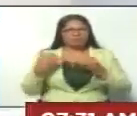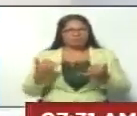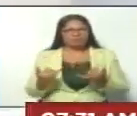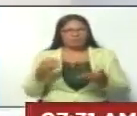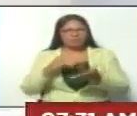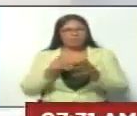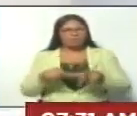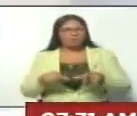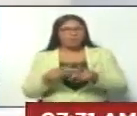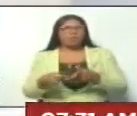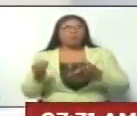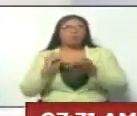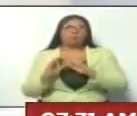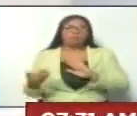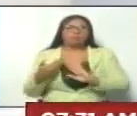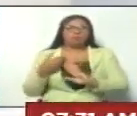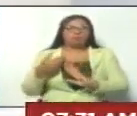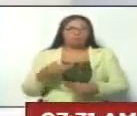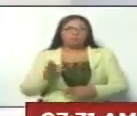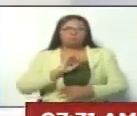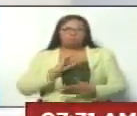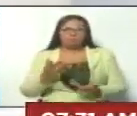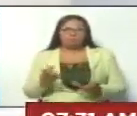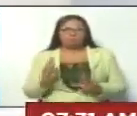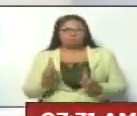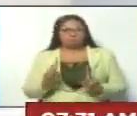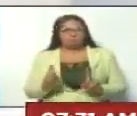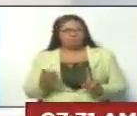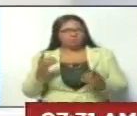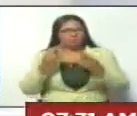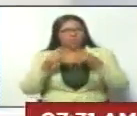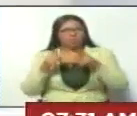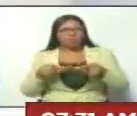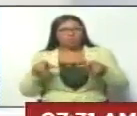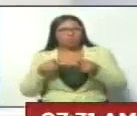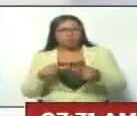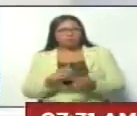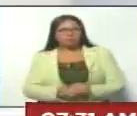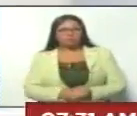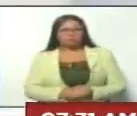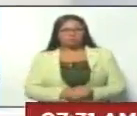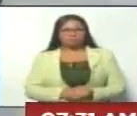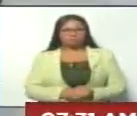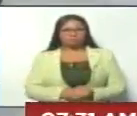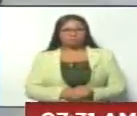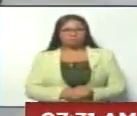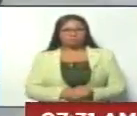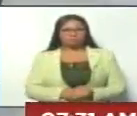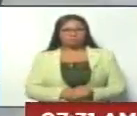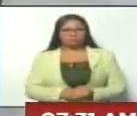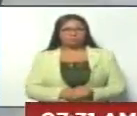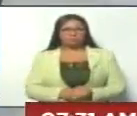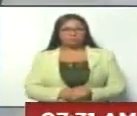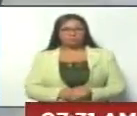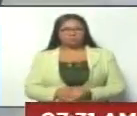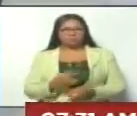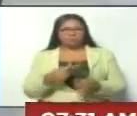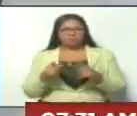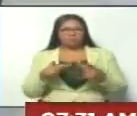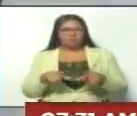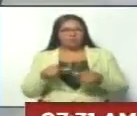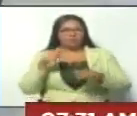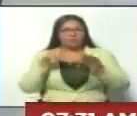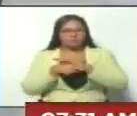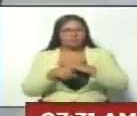poner en un sitio donde va a volver a sufrir el mismo daño. Tienes que ubicarle otro sitio, ¿no? Pero ese otro sitio puede ser dentro de la